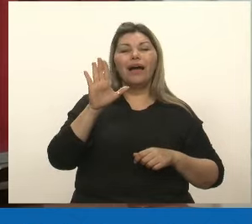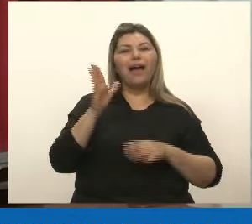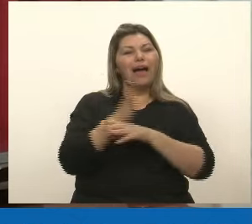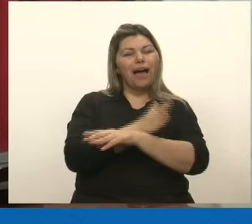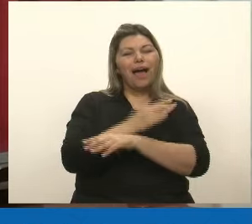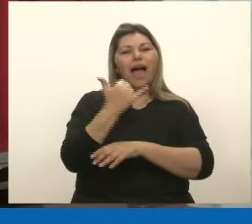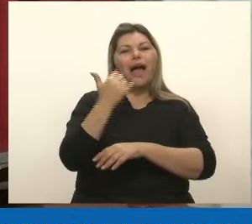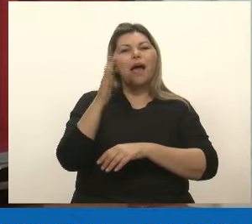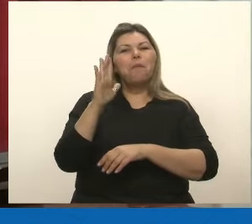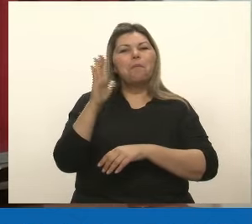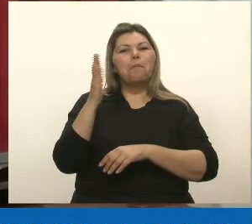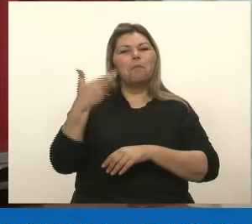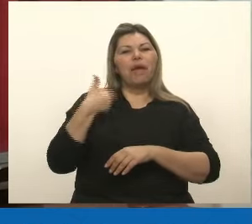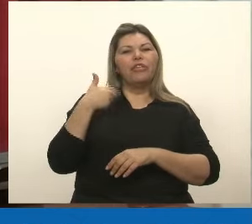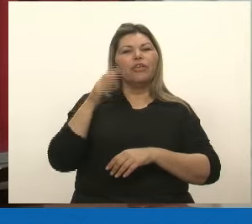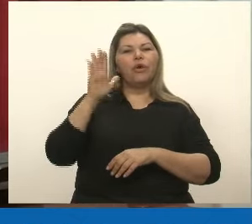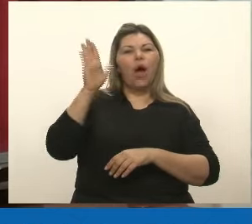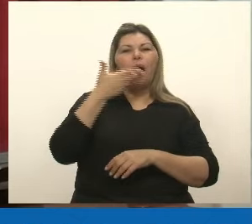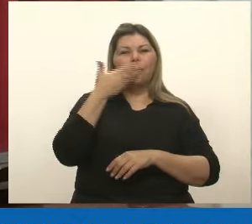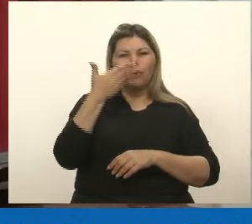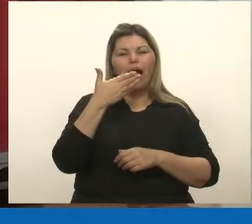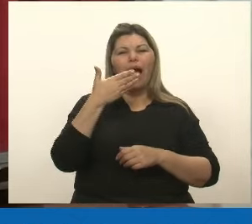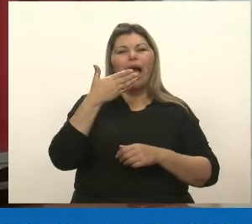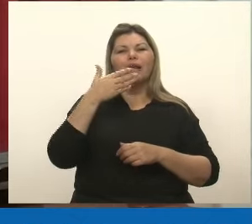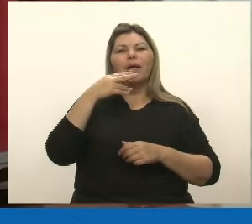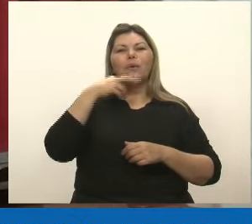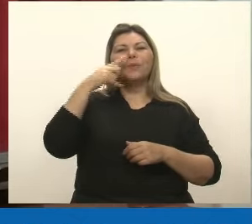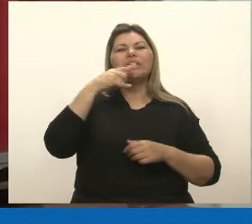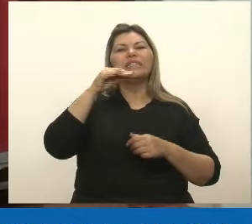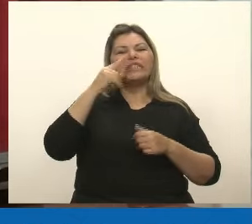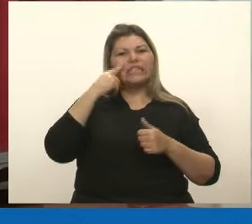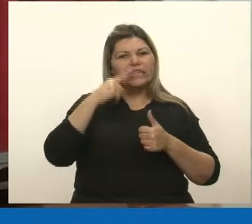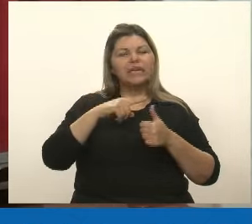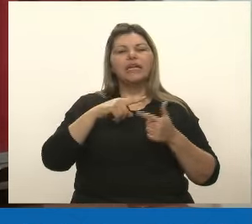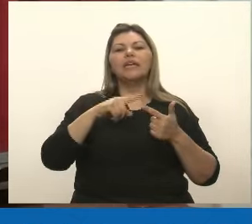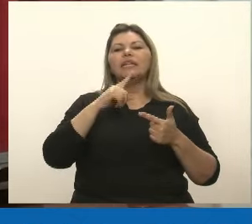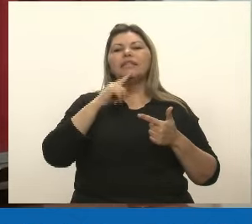tengo el pedido de la palabra de Vichy, Terenzi y Paltroni. Sí.